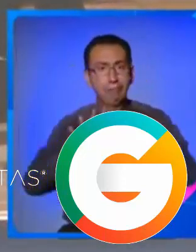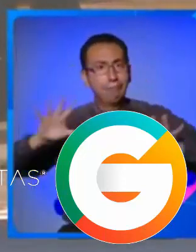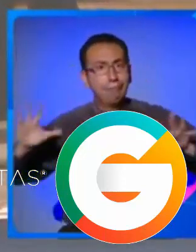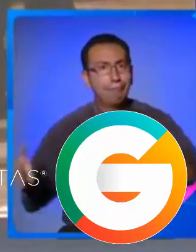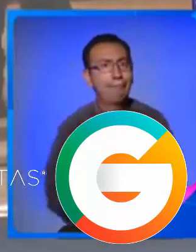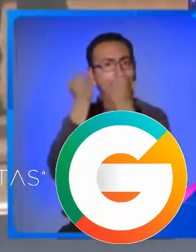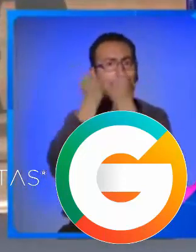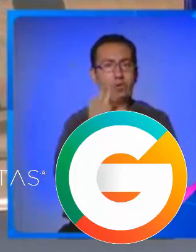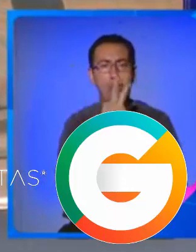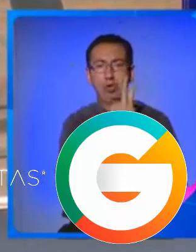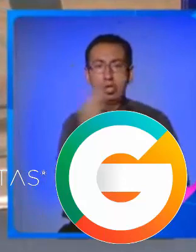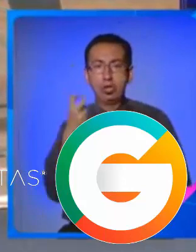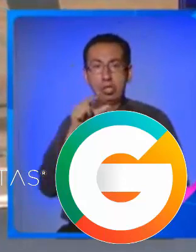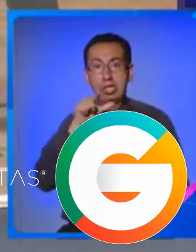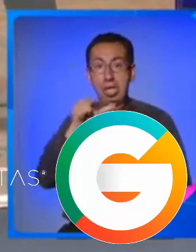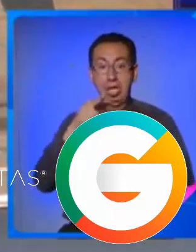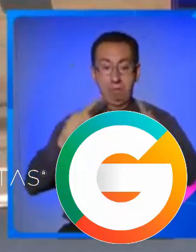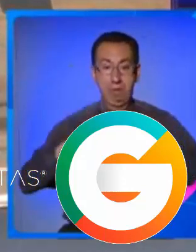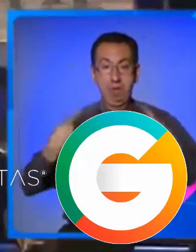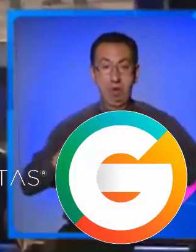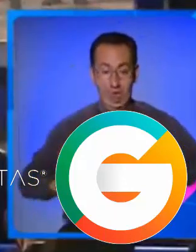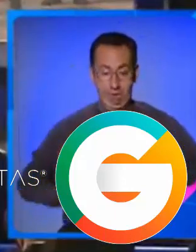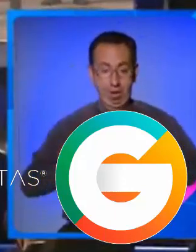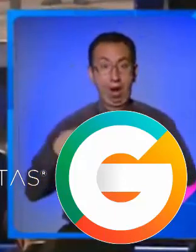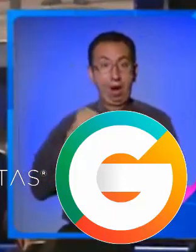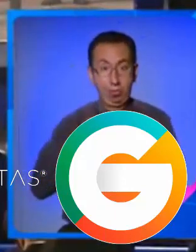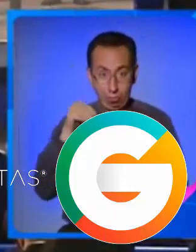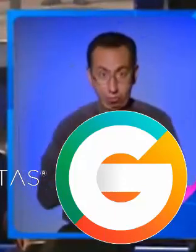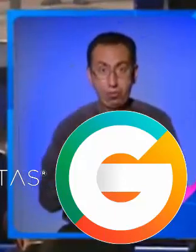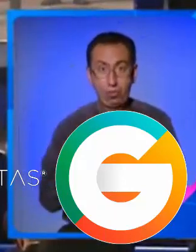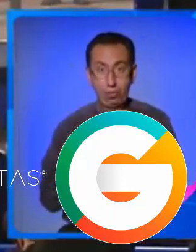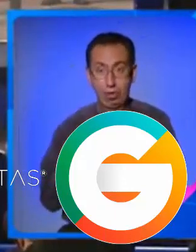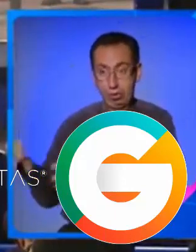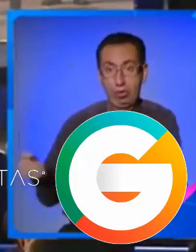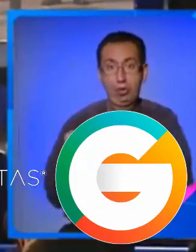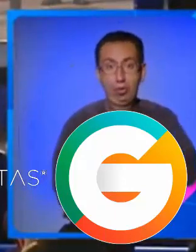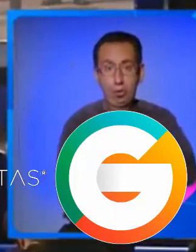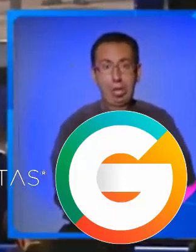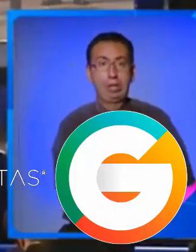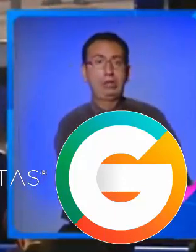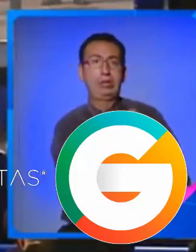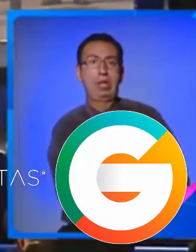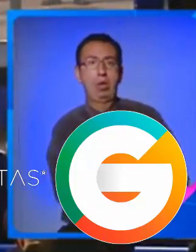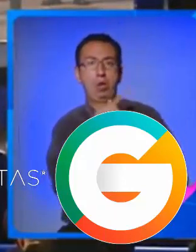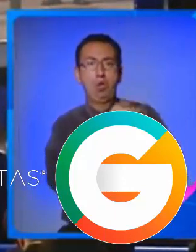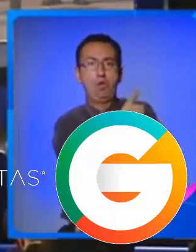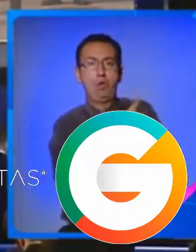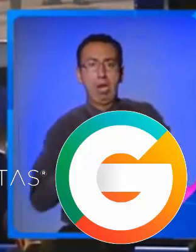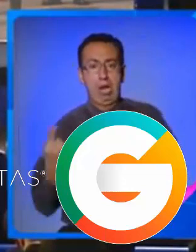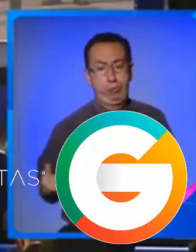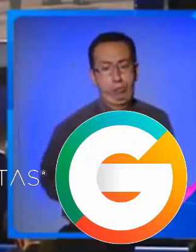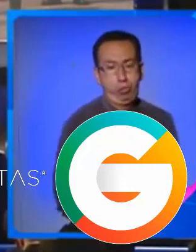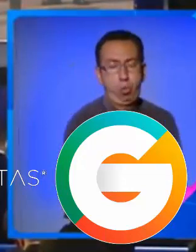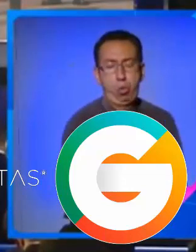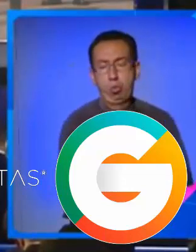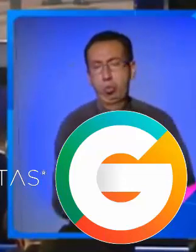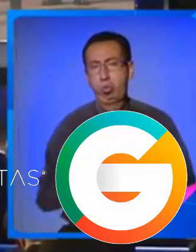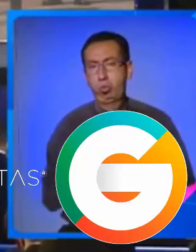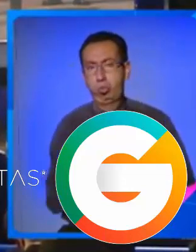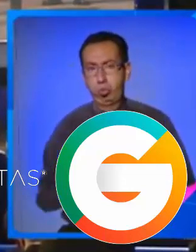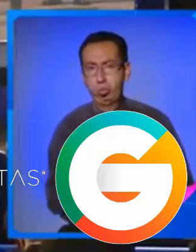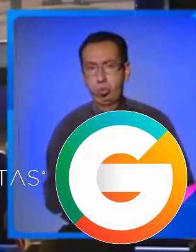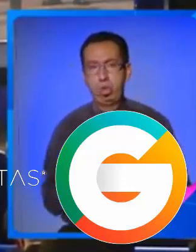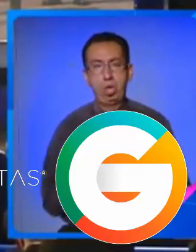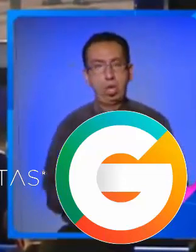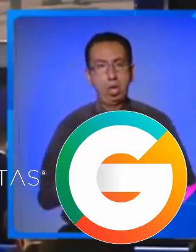de 217 personas con vida, las cuales fueron entregadas sanas y salvos a sus familiares. Además, creamos